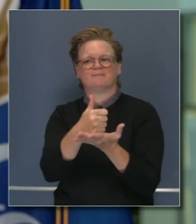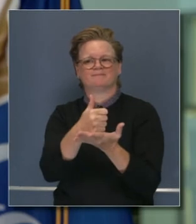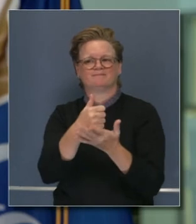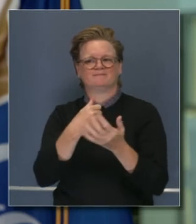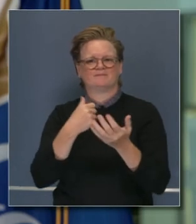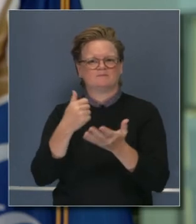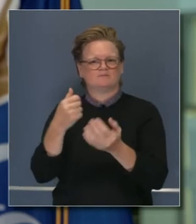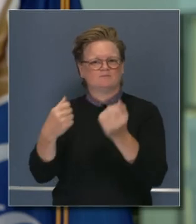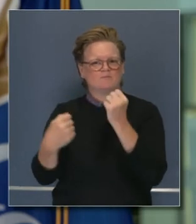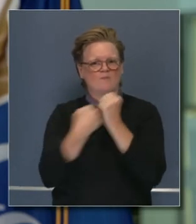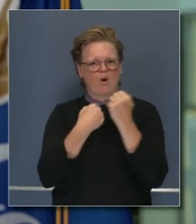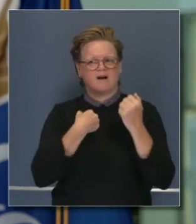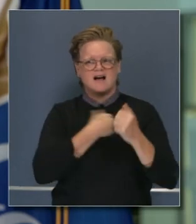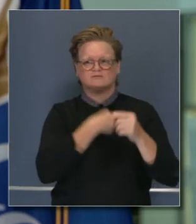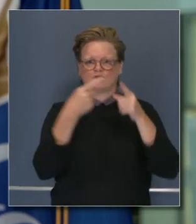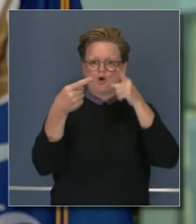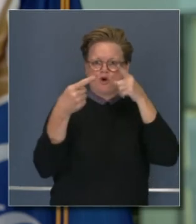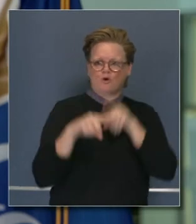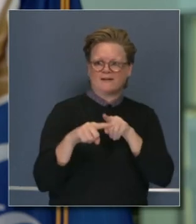objetivos colectivos.